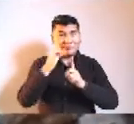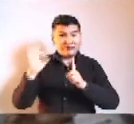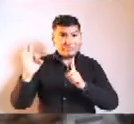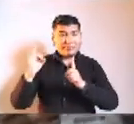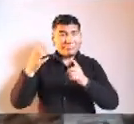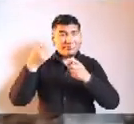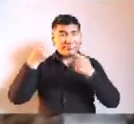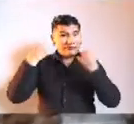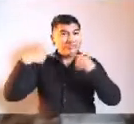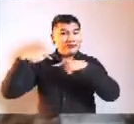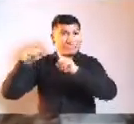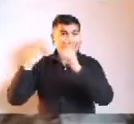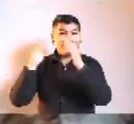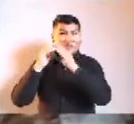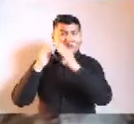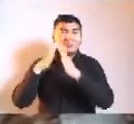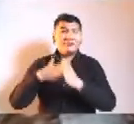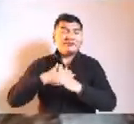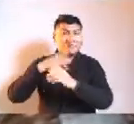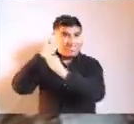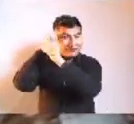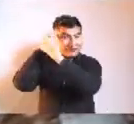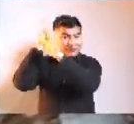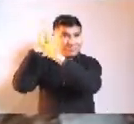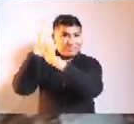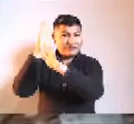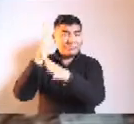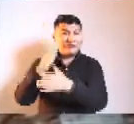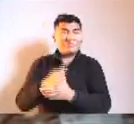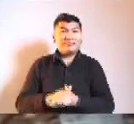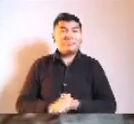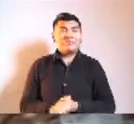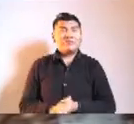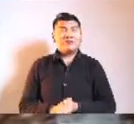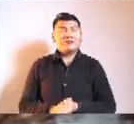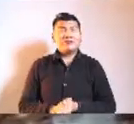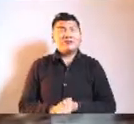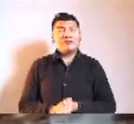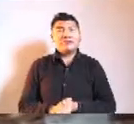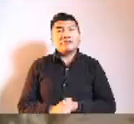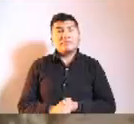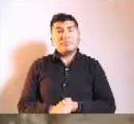casa de mi padre. Iré a la casa de mi padre.